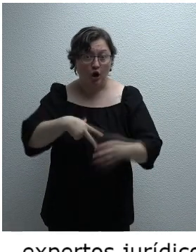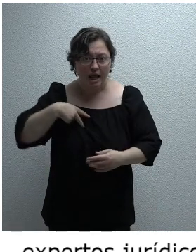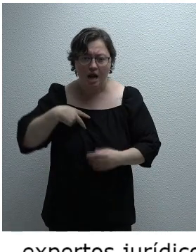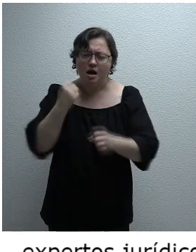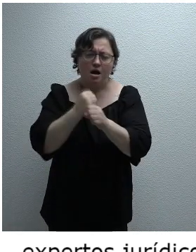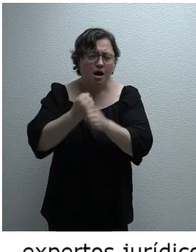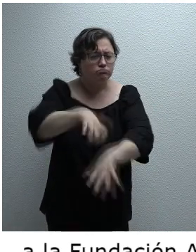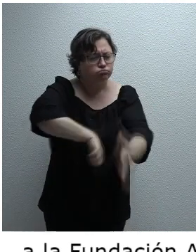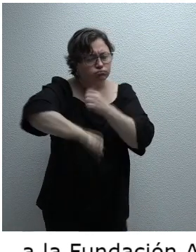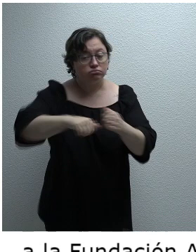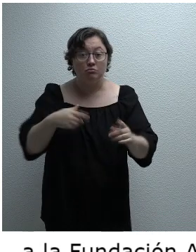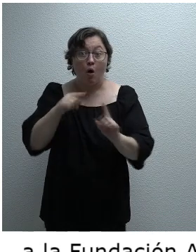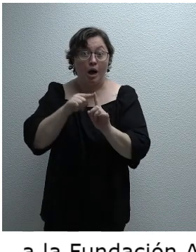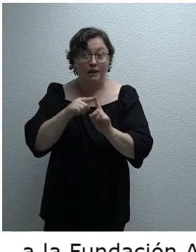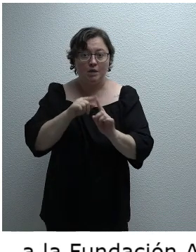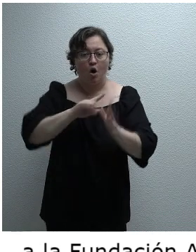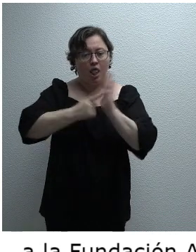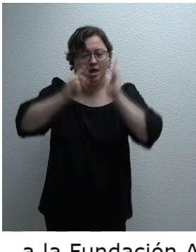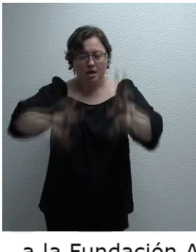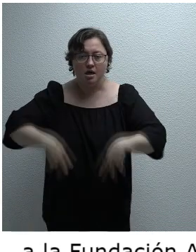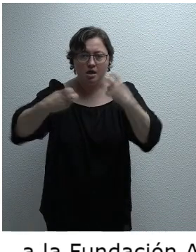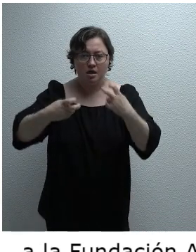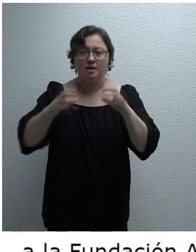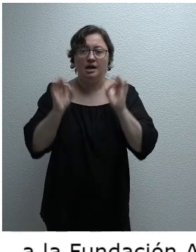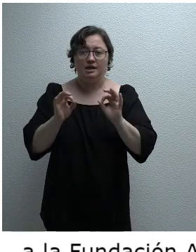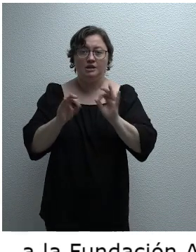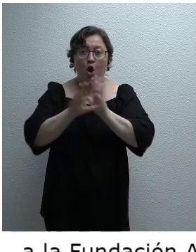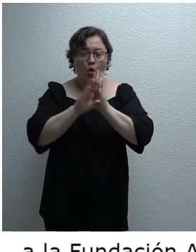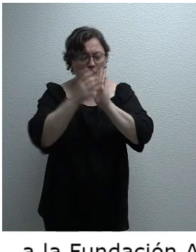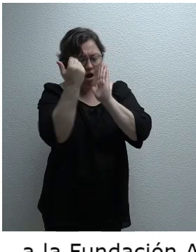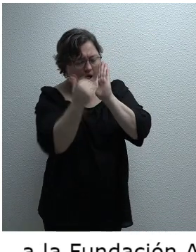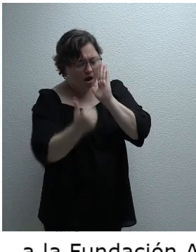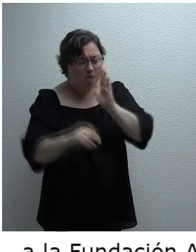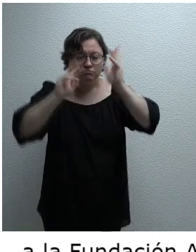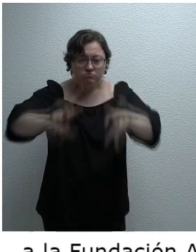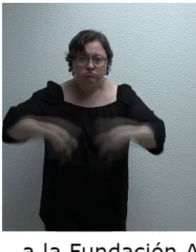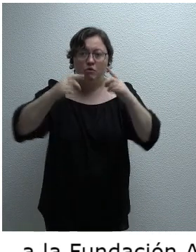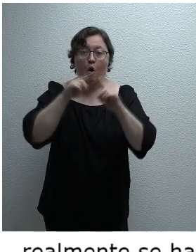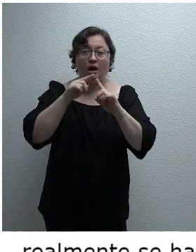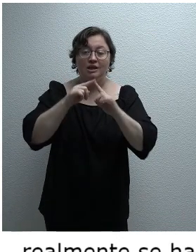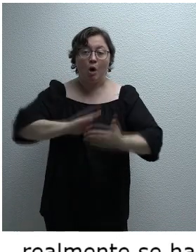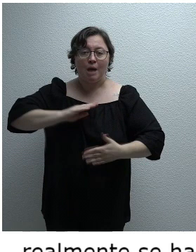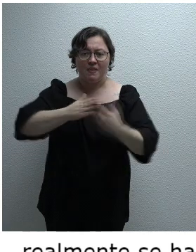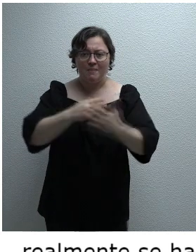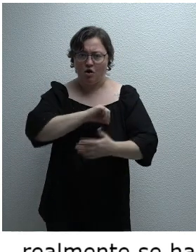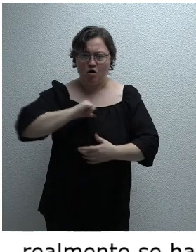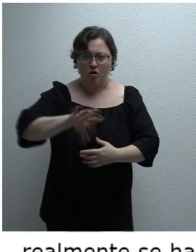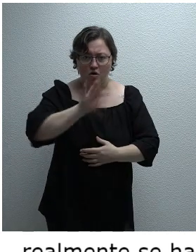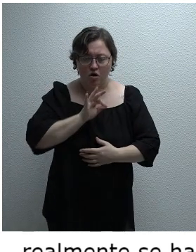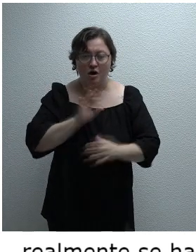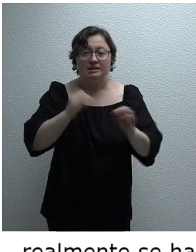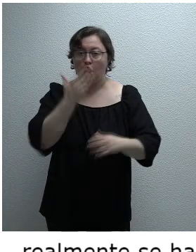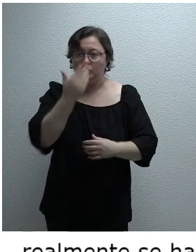trabajar, ¿verdad?, para reconstruir toda esta articulación jurídica en torno a la capacidad de obrar, en torno